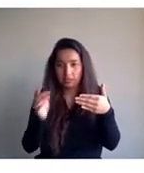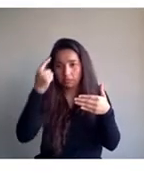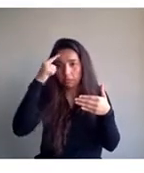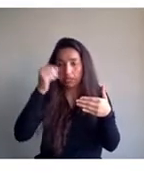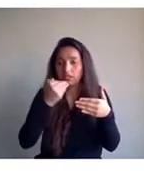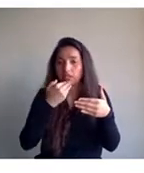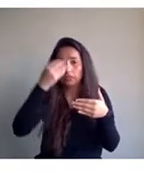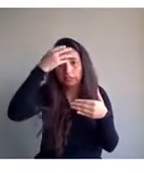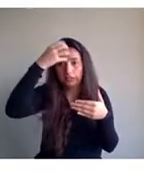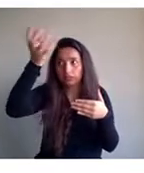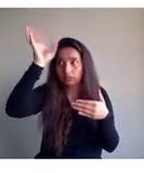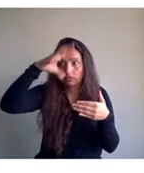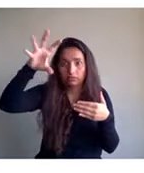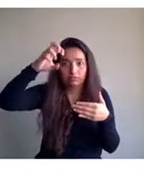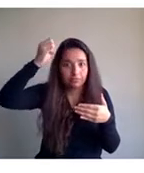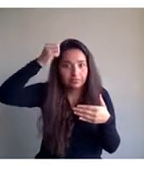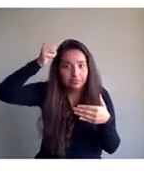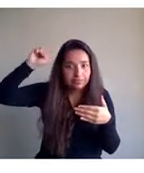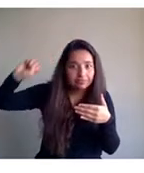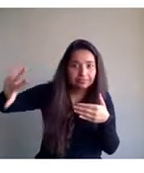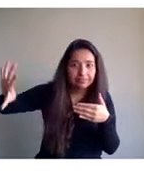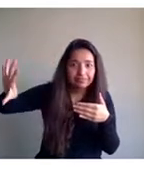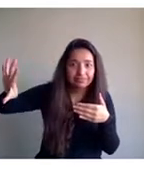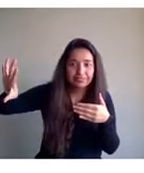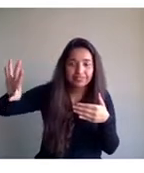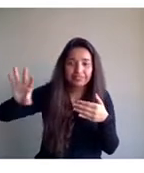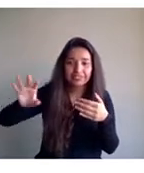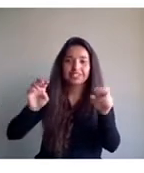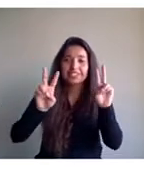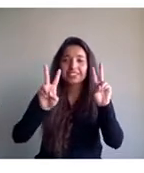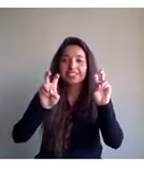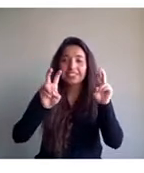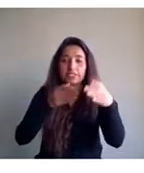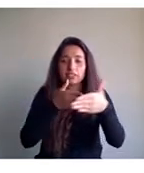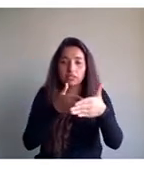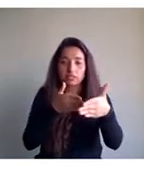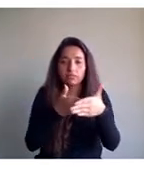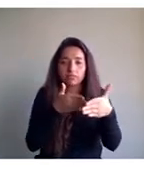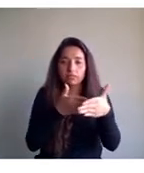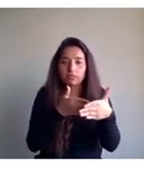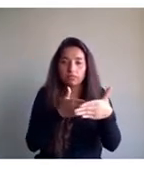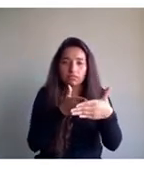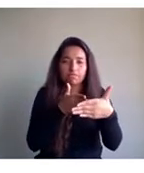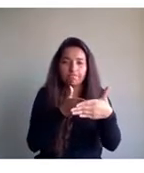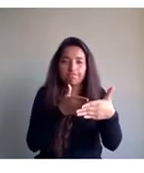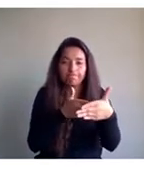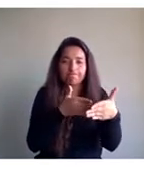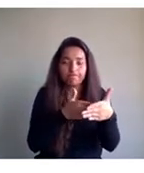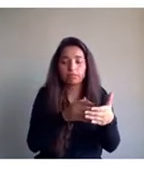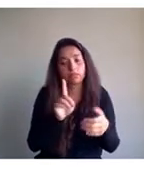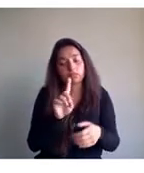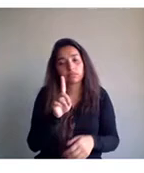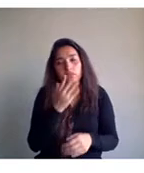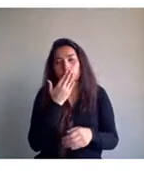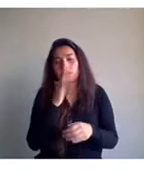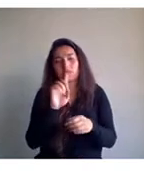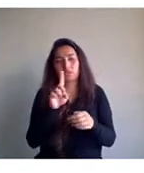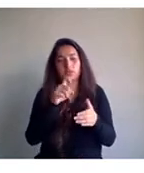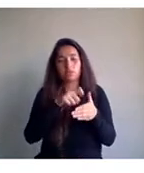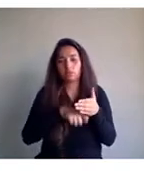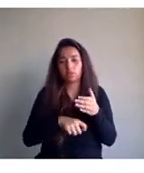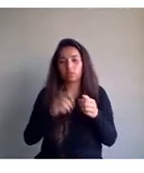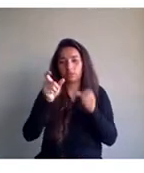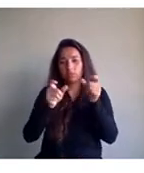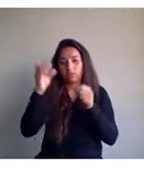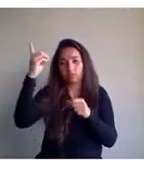esas barreras que todavía persisten porque son percepciones muy arraigadas de la sociedad y eso pero yo creo que es una de las grandes